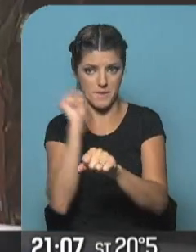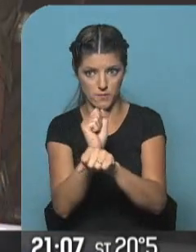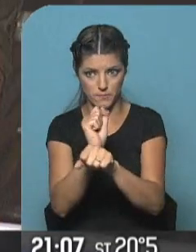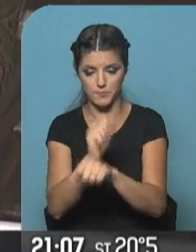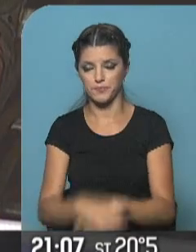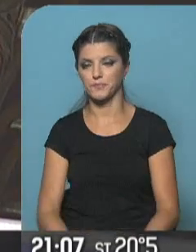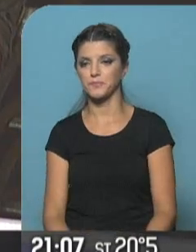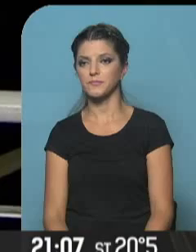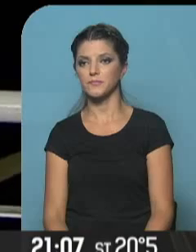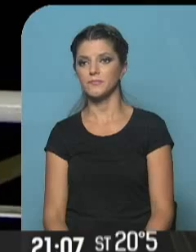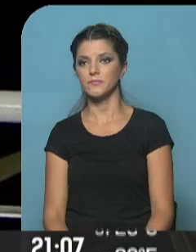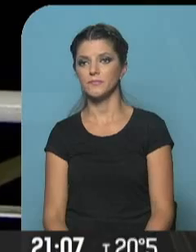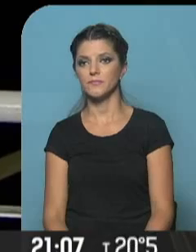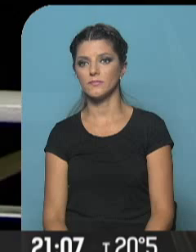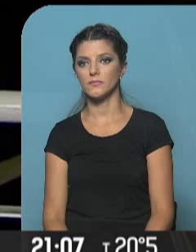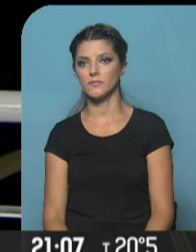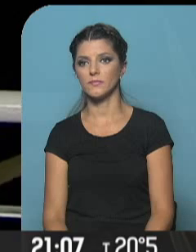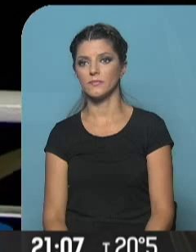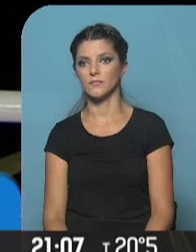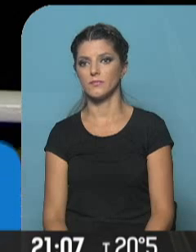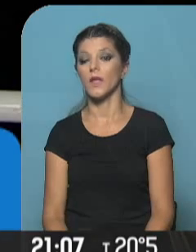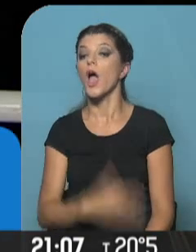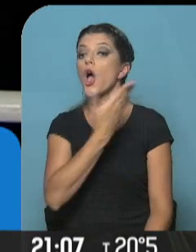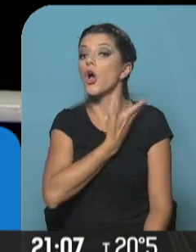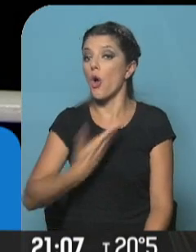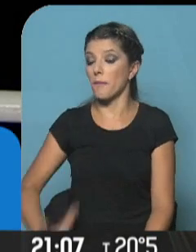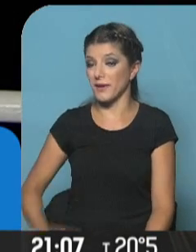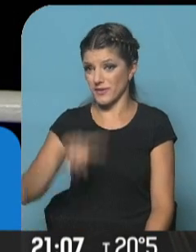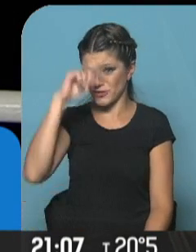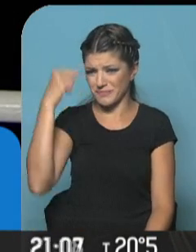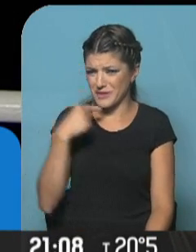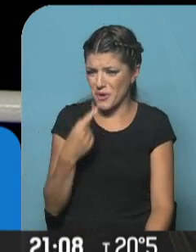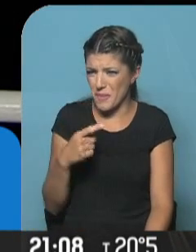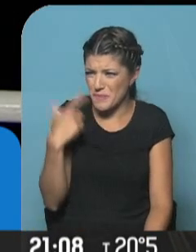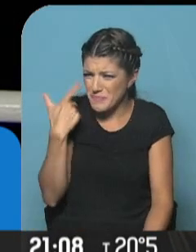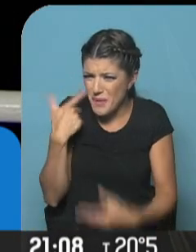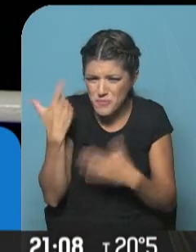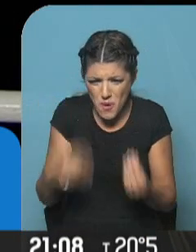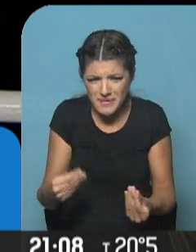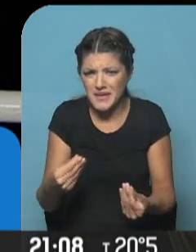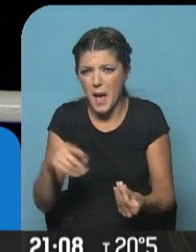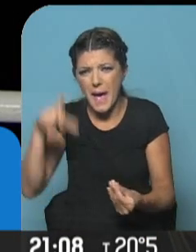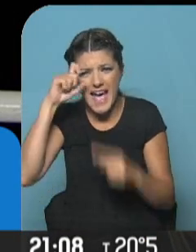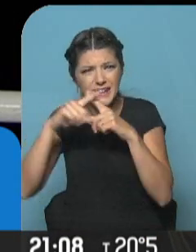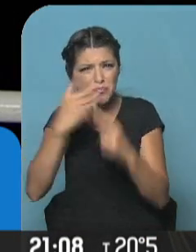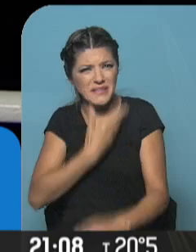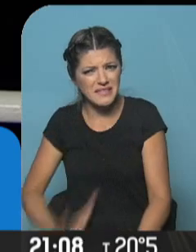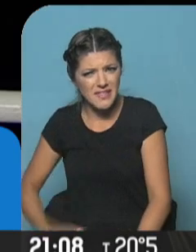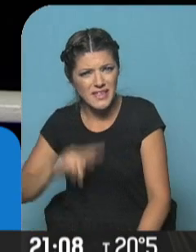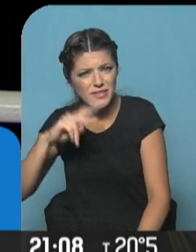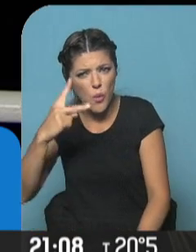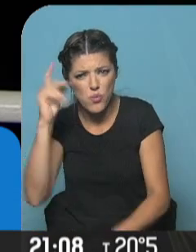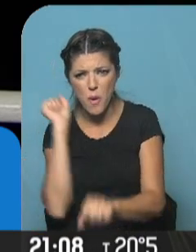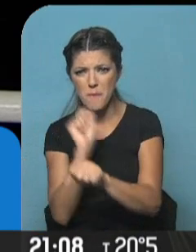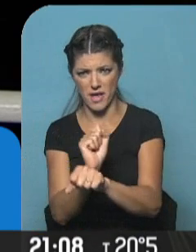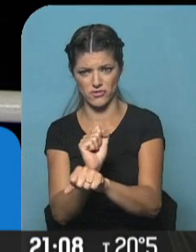Sí, el gobierno nacional lo ha calificado de una vergüenza el hecho de que un expresidente haya sido